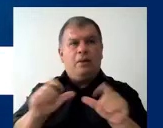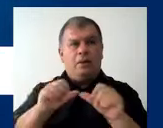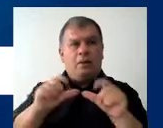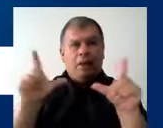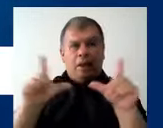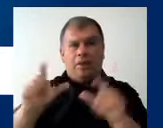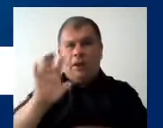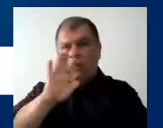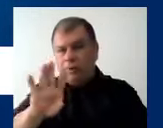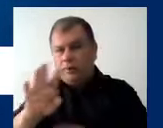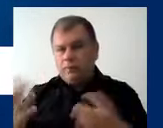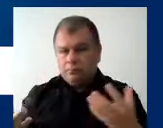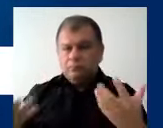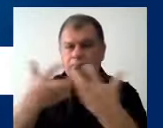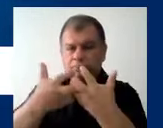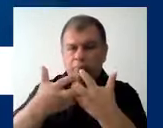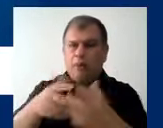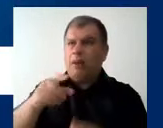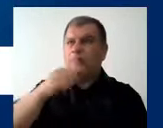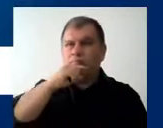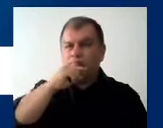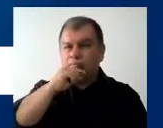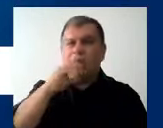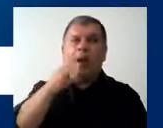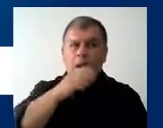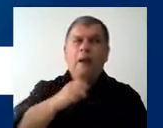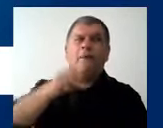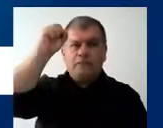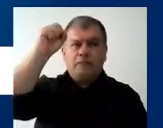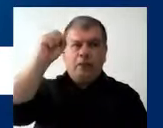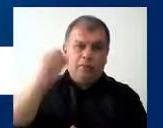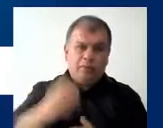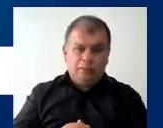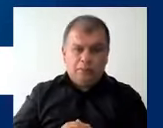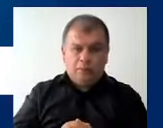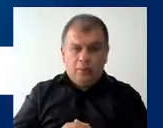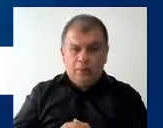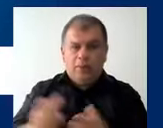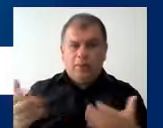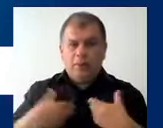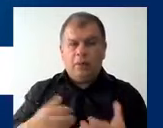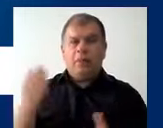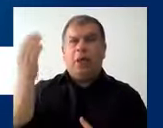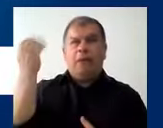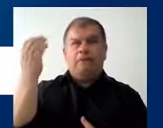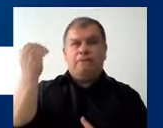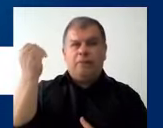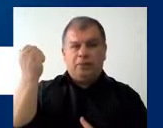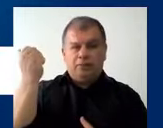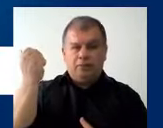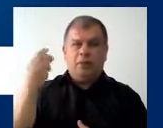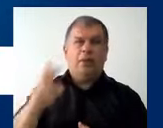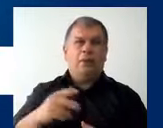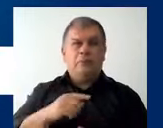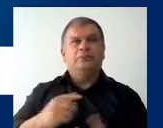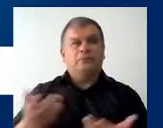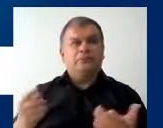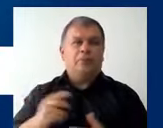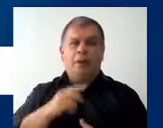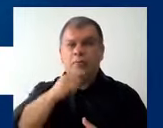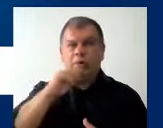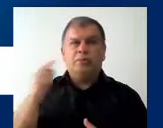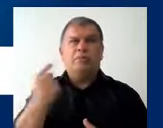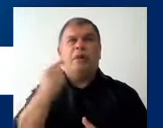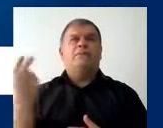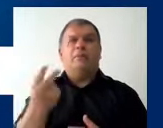Televisión relacionado a una señora mayor, adulta mayor, que recibe una pensión de viudez. Ella es una